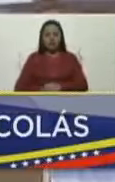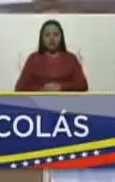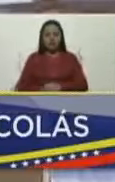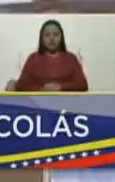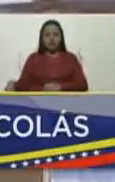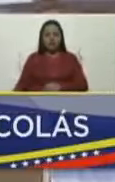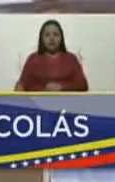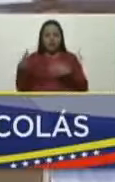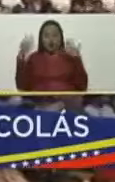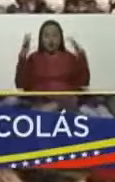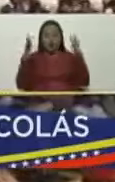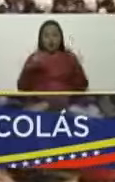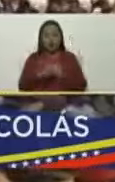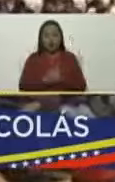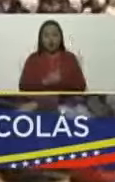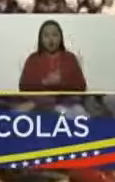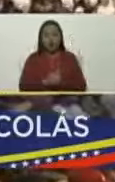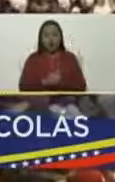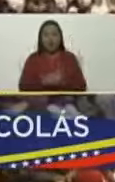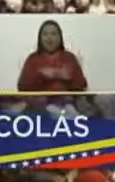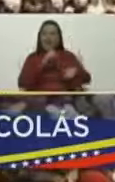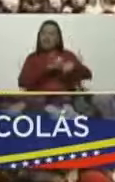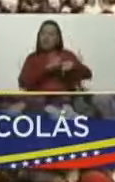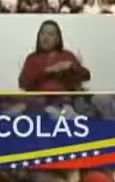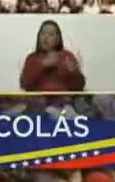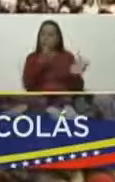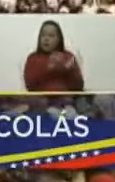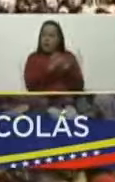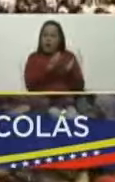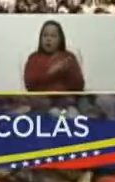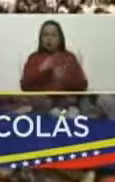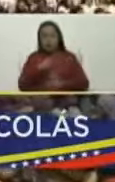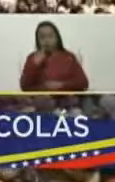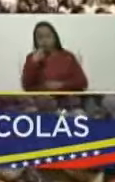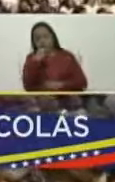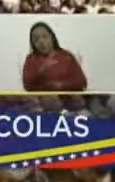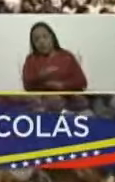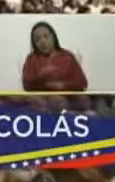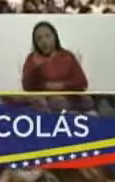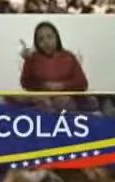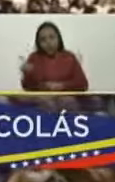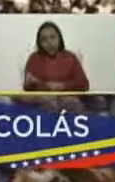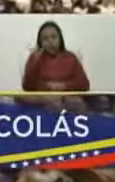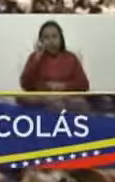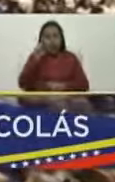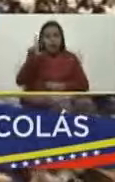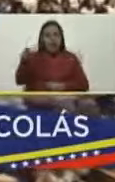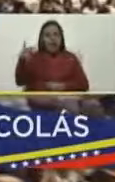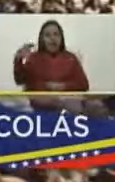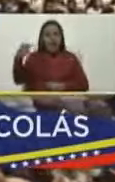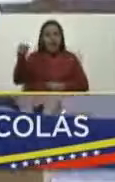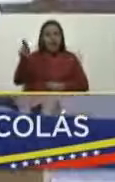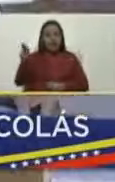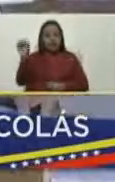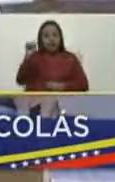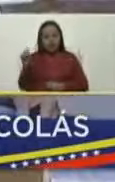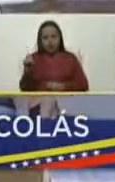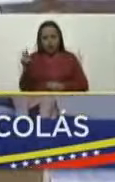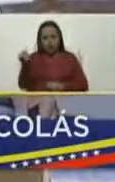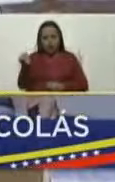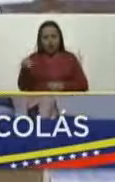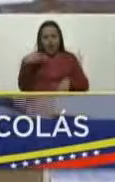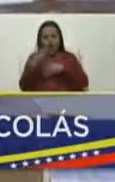La tasa de mora, yo le decía a Gerson ahorita, cuando venía él haciendo una